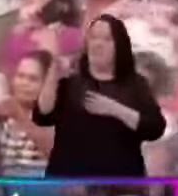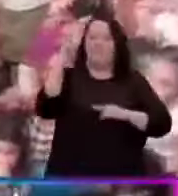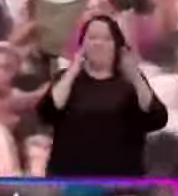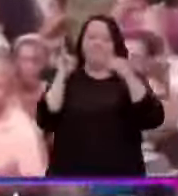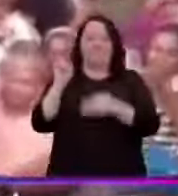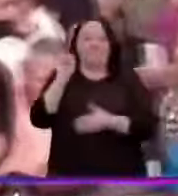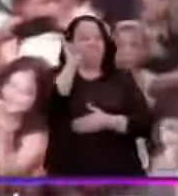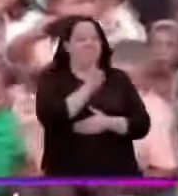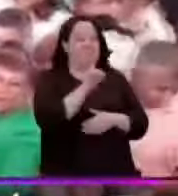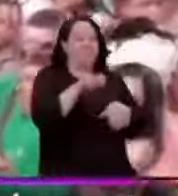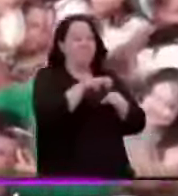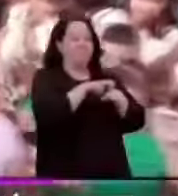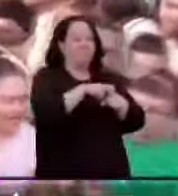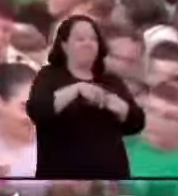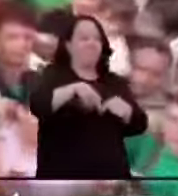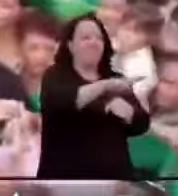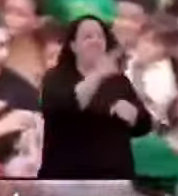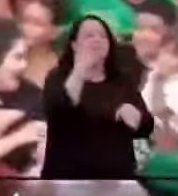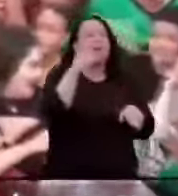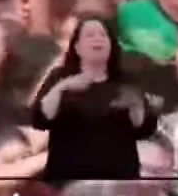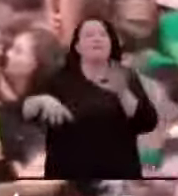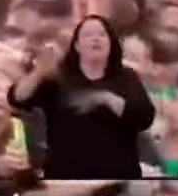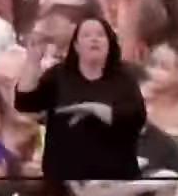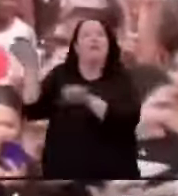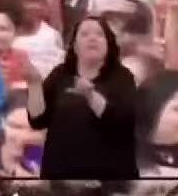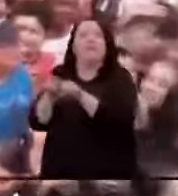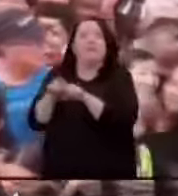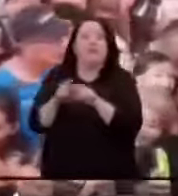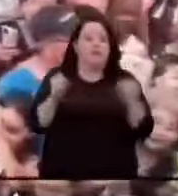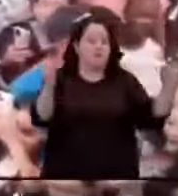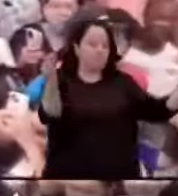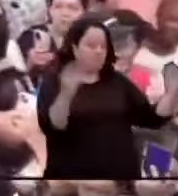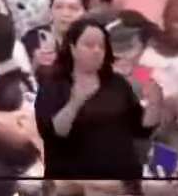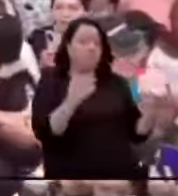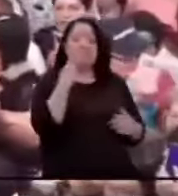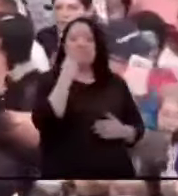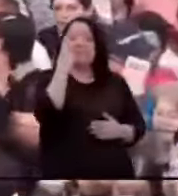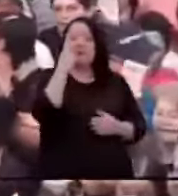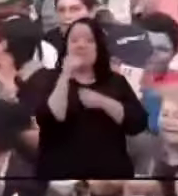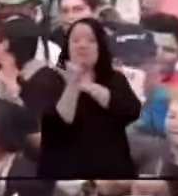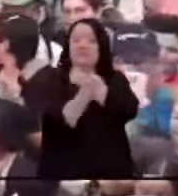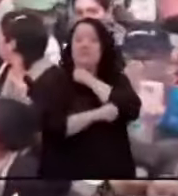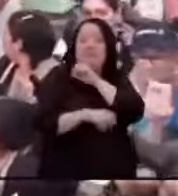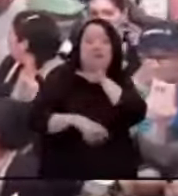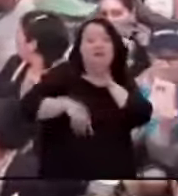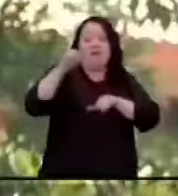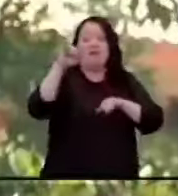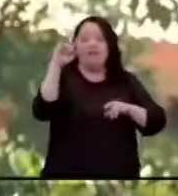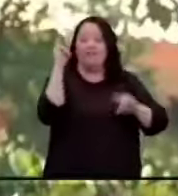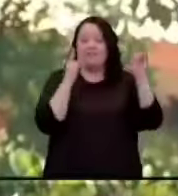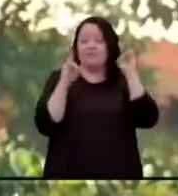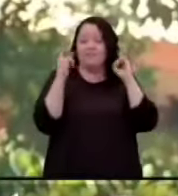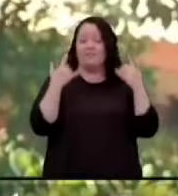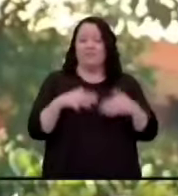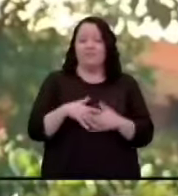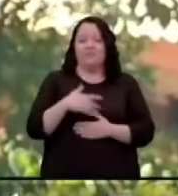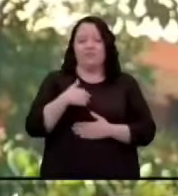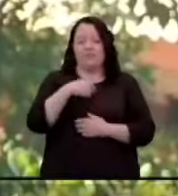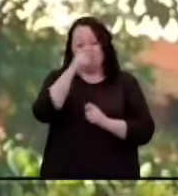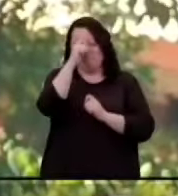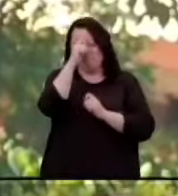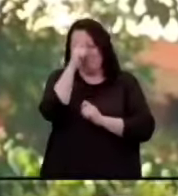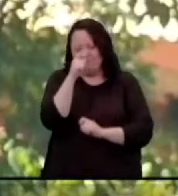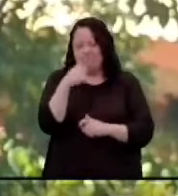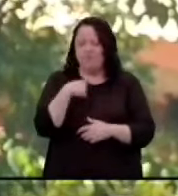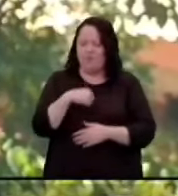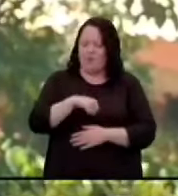al mejor estilo de los grandes campeones, el primer boyacense en lograrlo. Hey, es un honor para mí, un orgullo pues